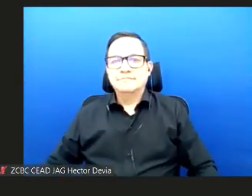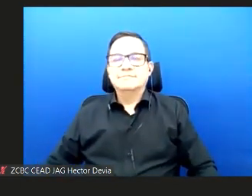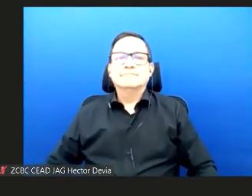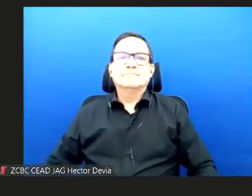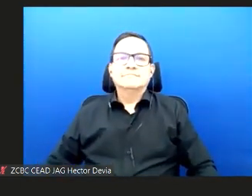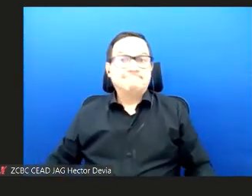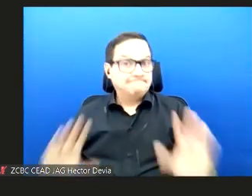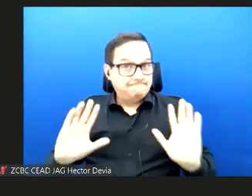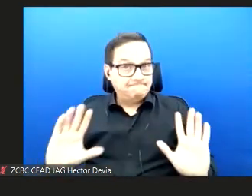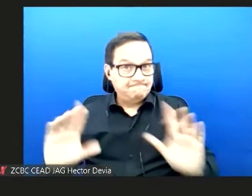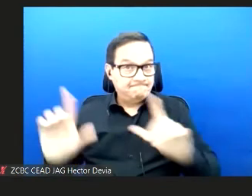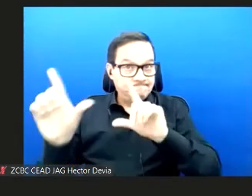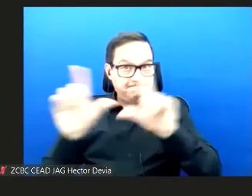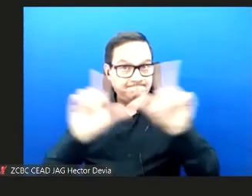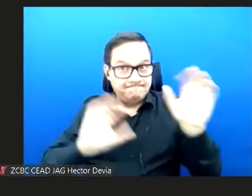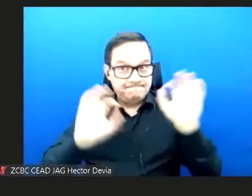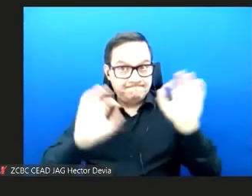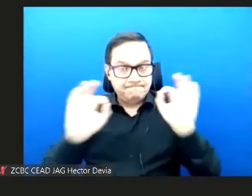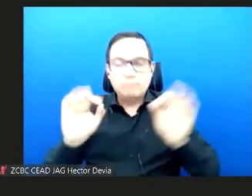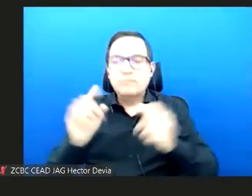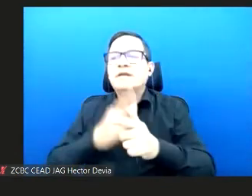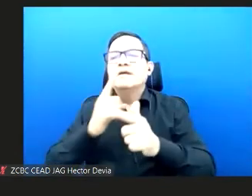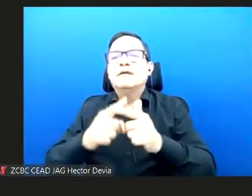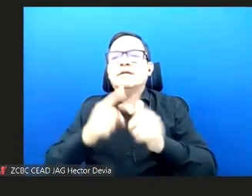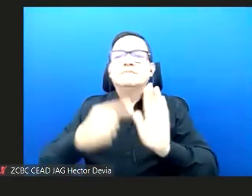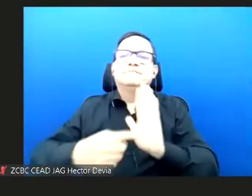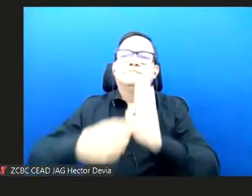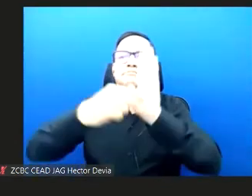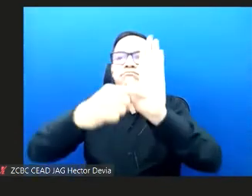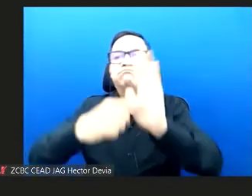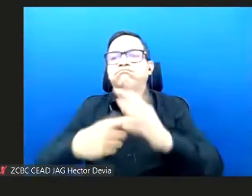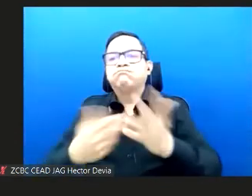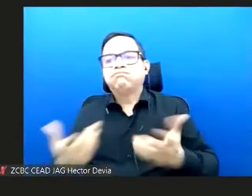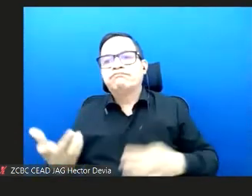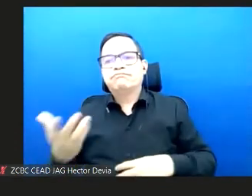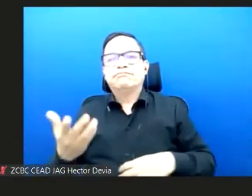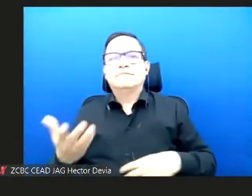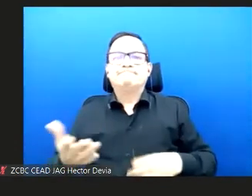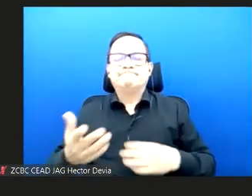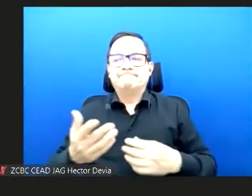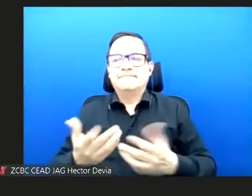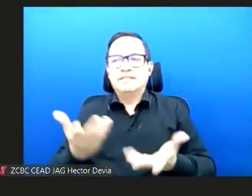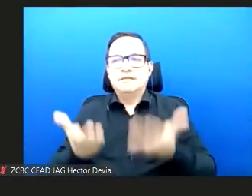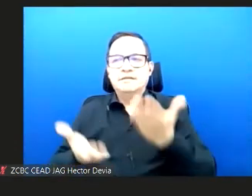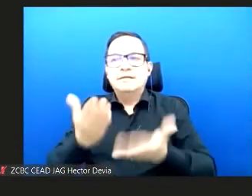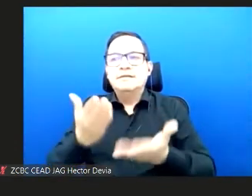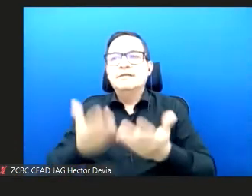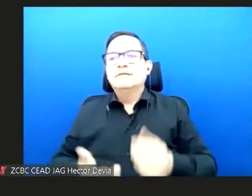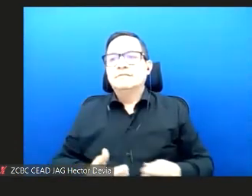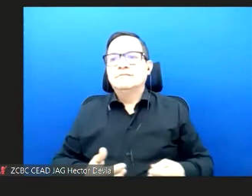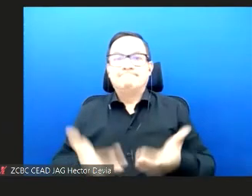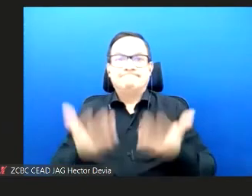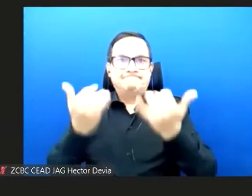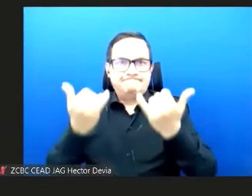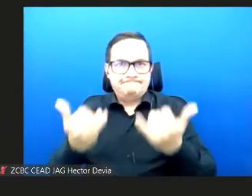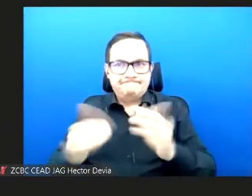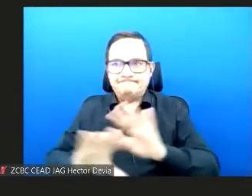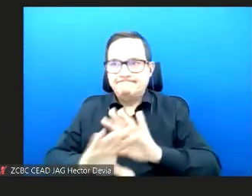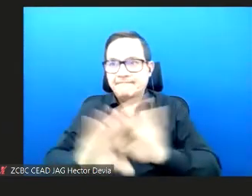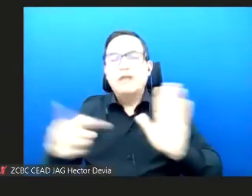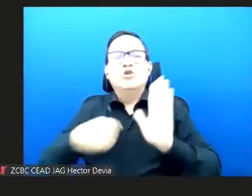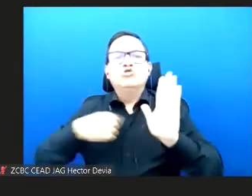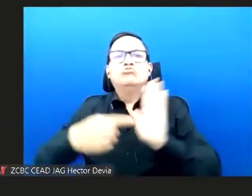¿Listo? Entonces, vamos a representar esta segunda partecita acá. Yo lo hice